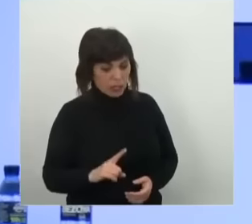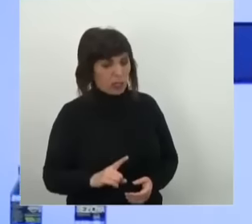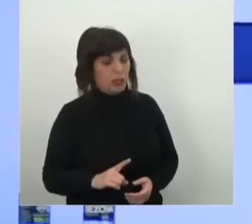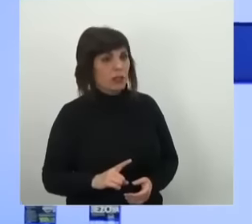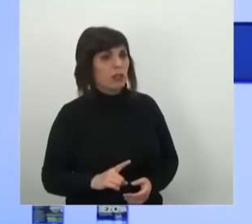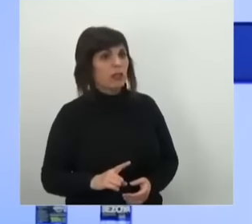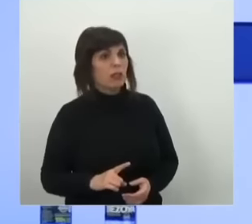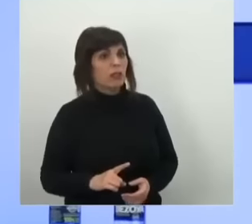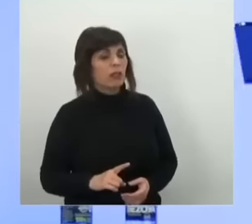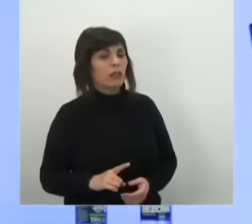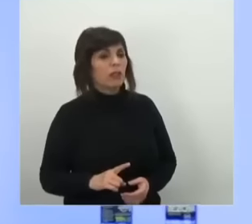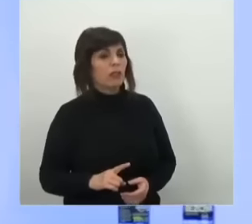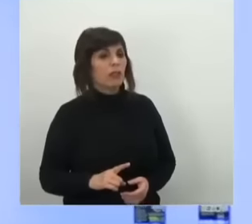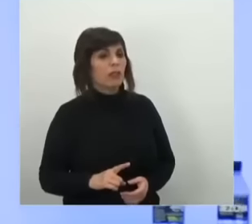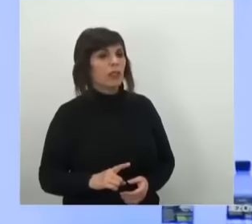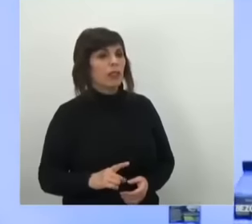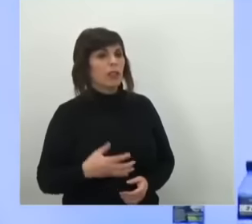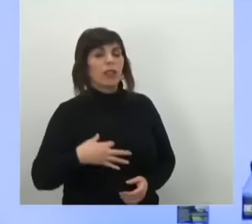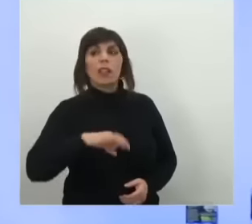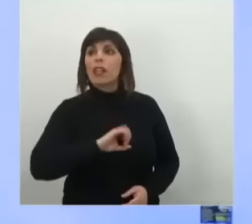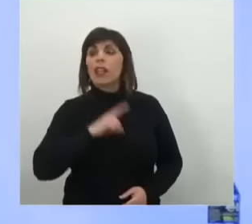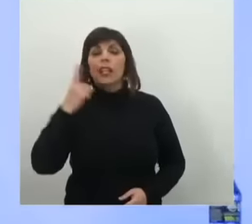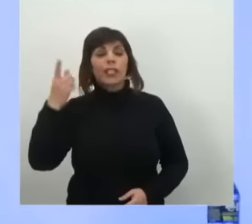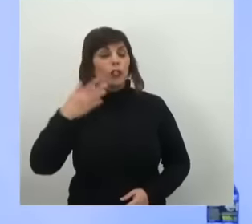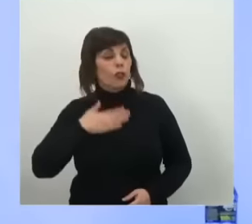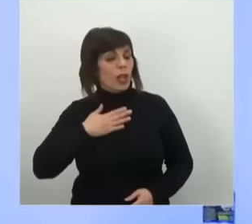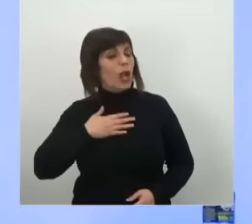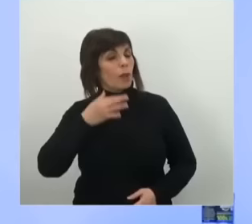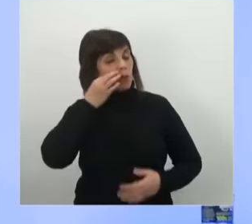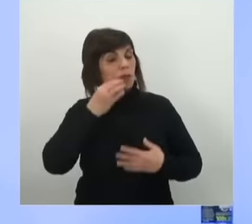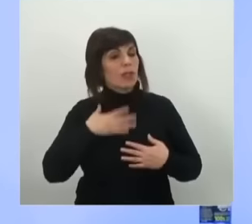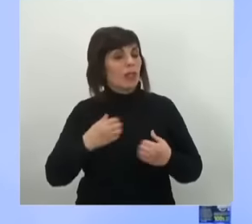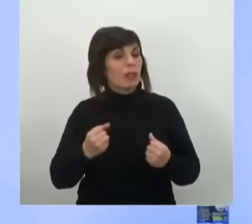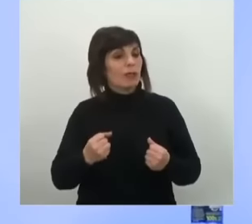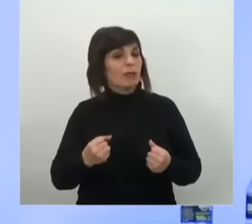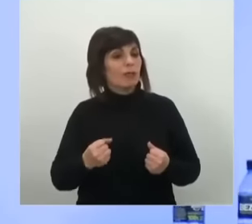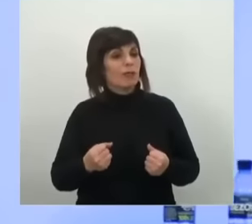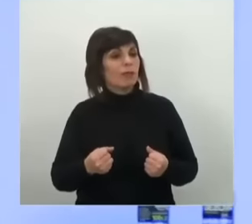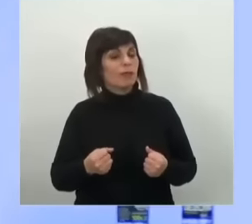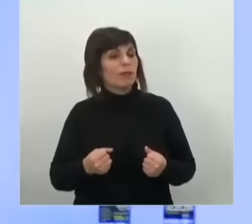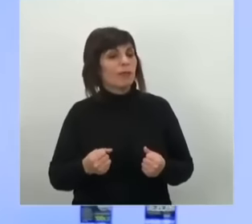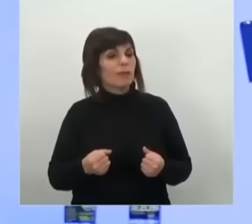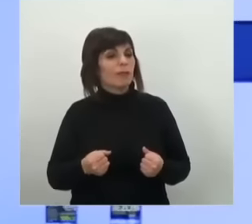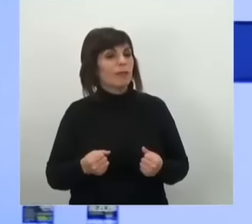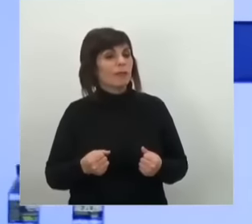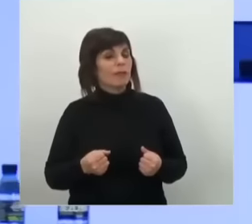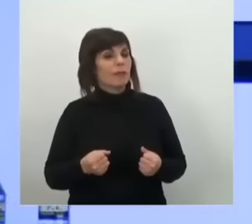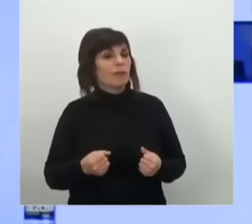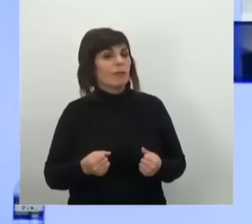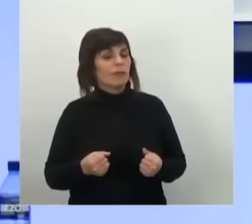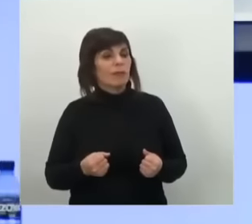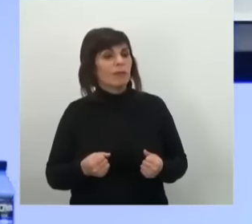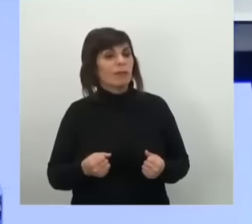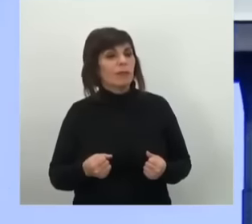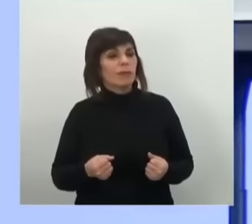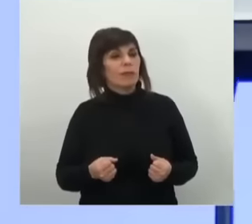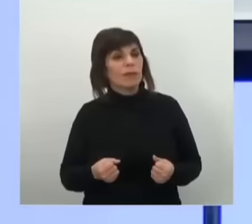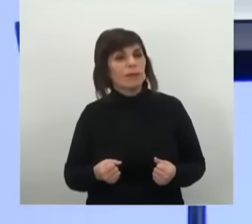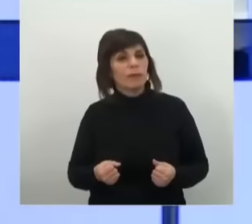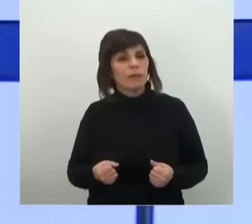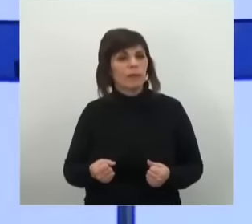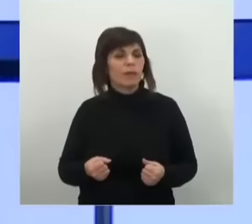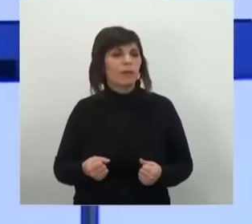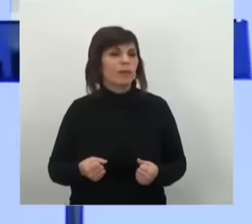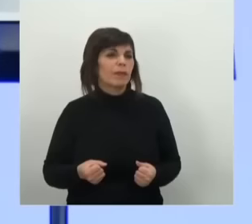yo lo vi que el Señor me sanó a mí muchísimas veces pero sabe que me vi en una situación